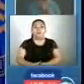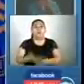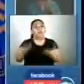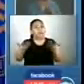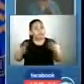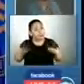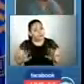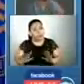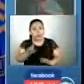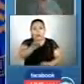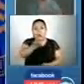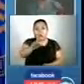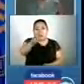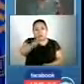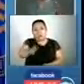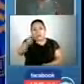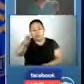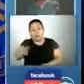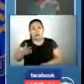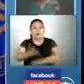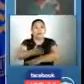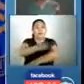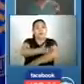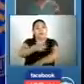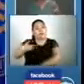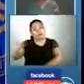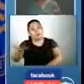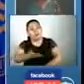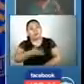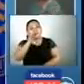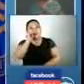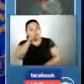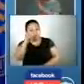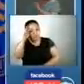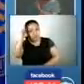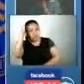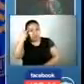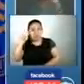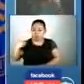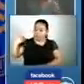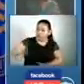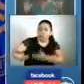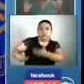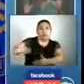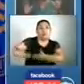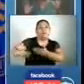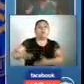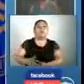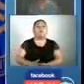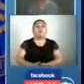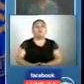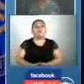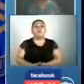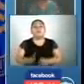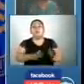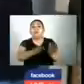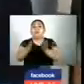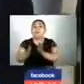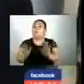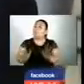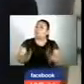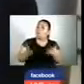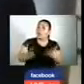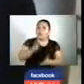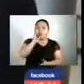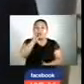hicimos en 11 meses pero como hemos dicho antes ese es el reflejo de décadas de avances científicos. Otra de las razones de